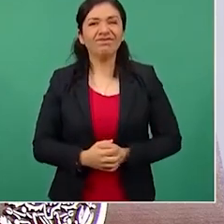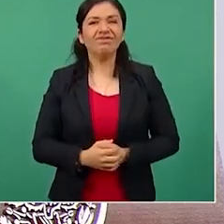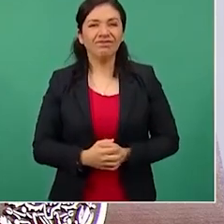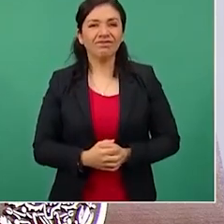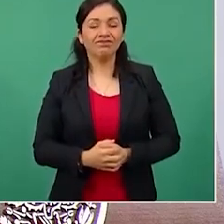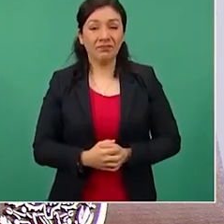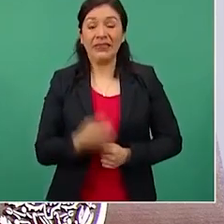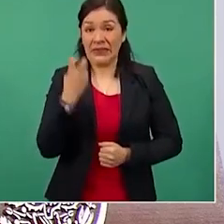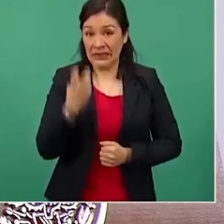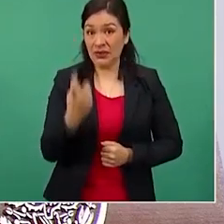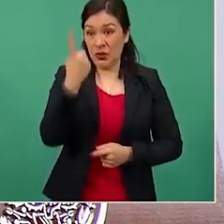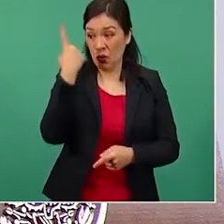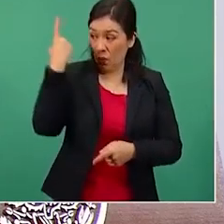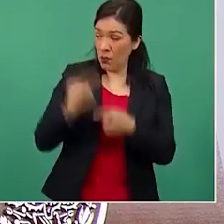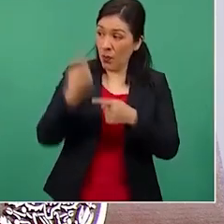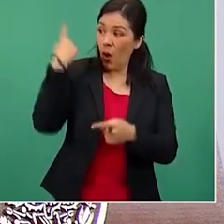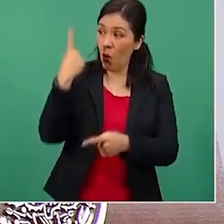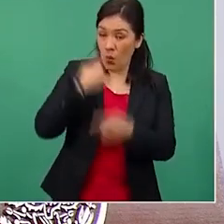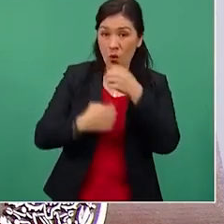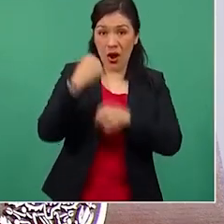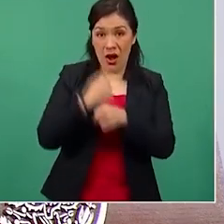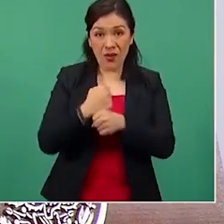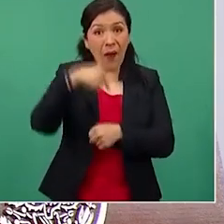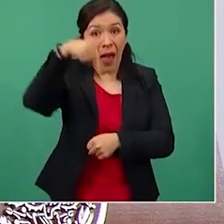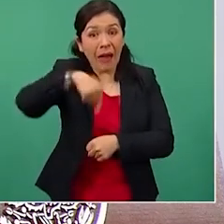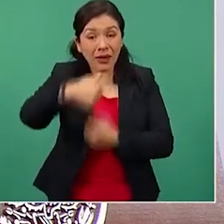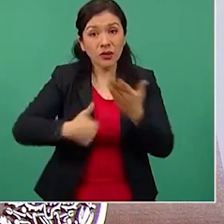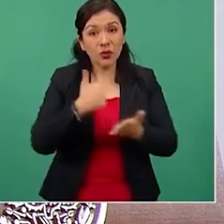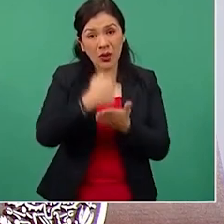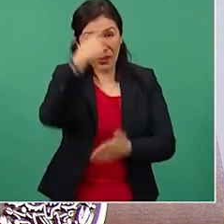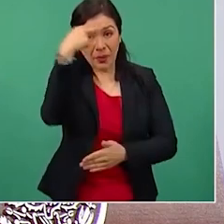Entonces, pero el año pasado, solo aquí en la ciudad,